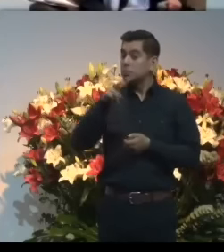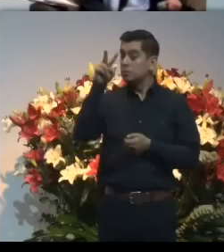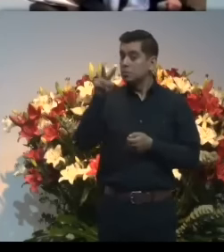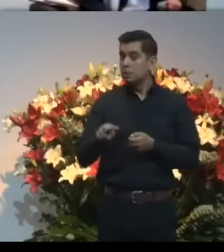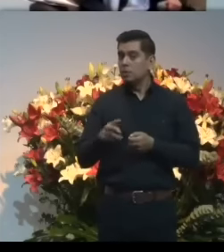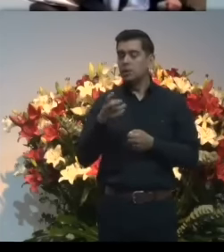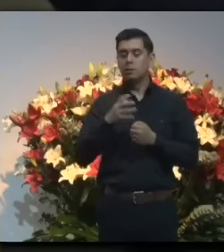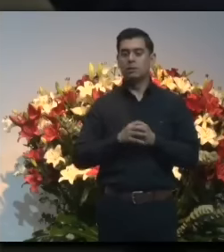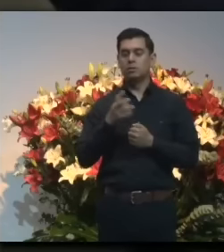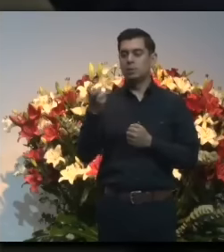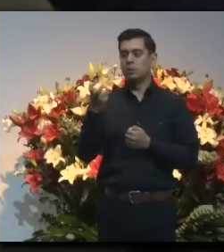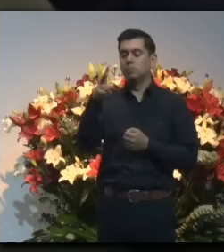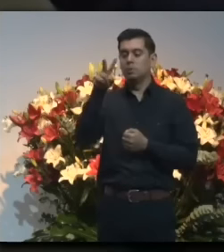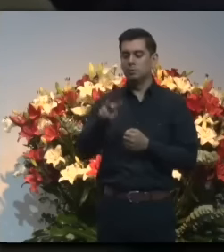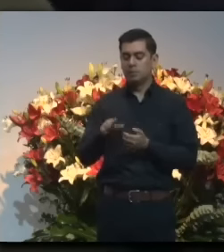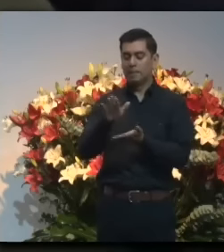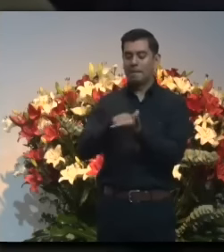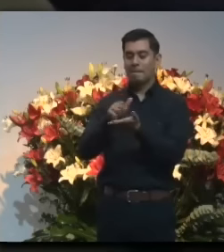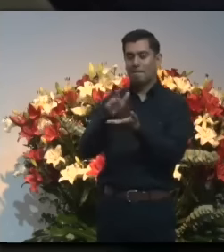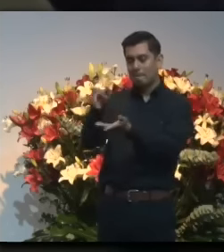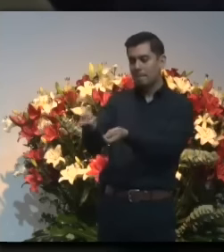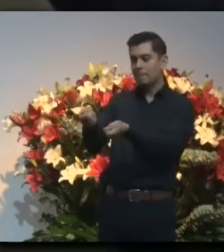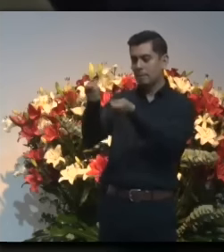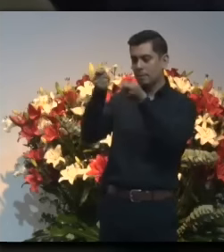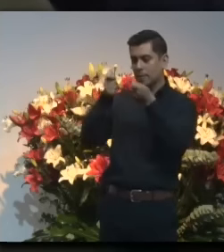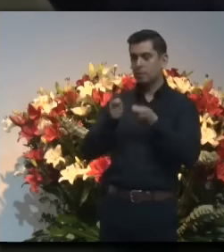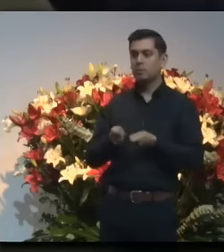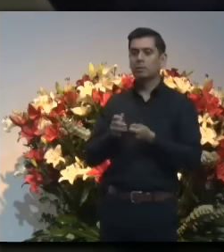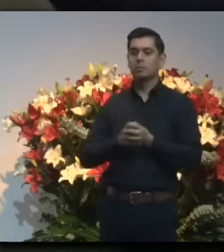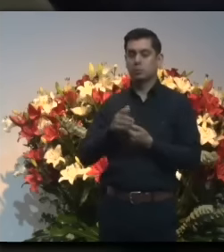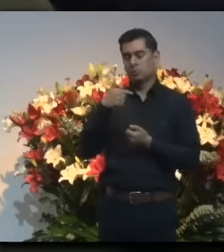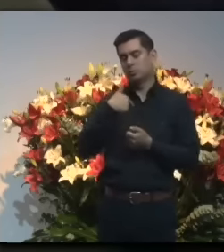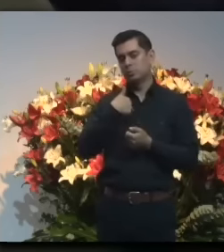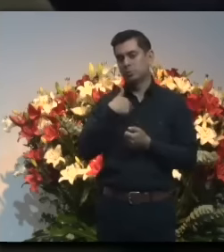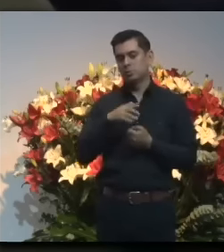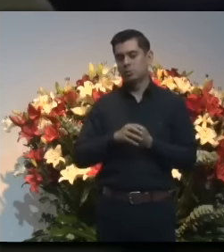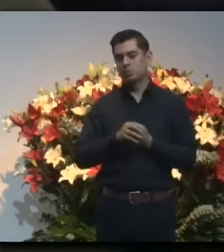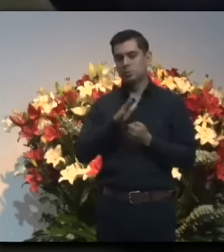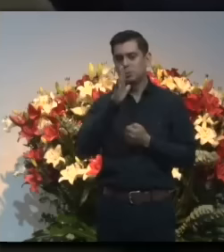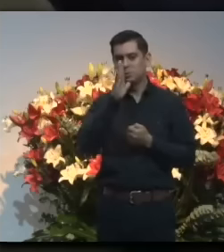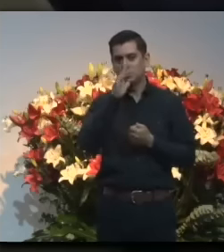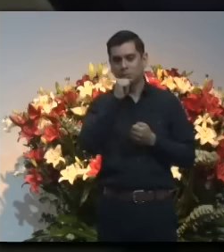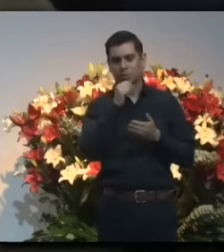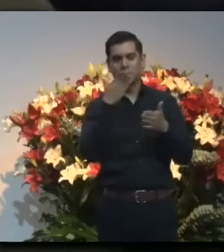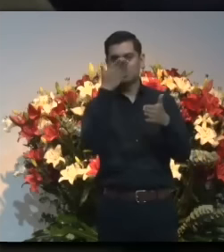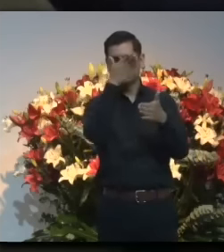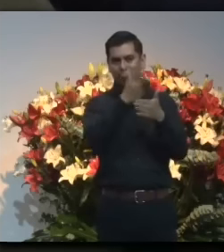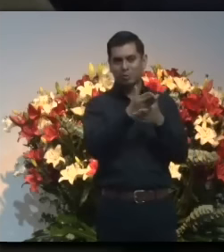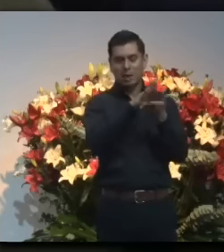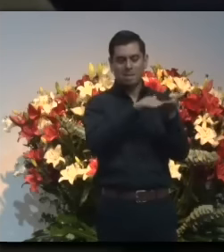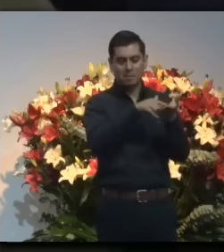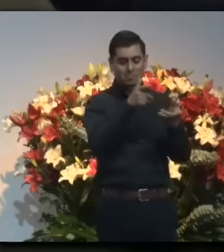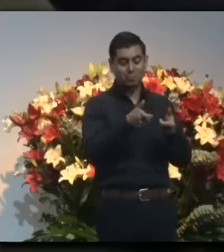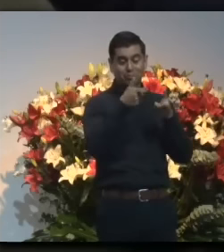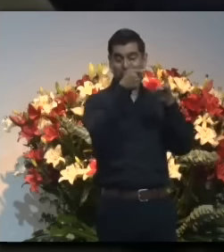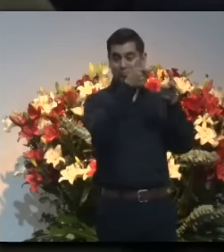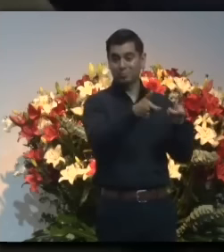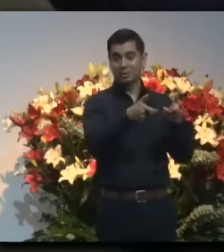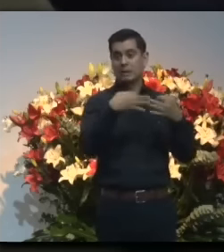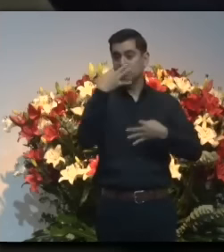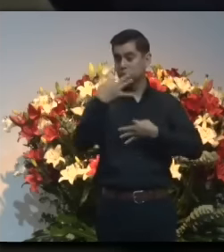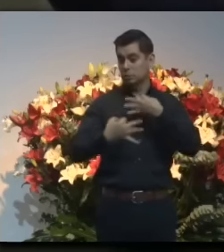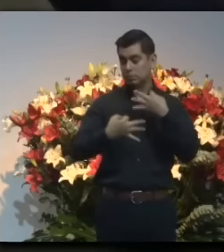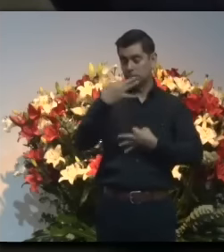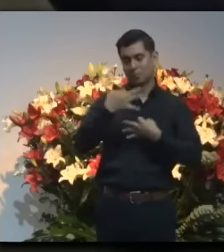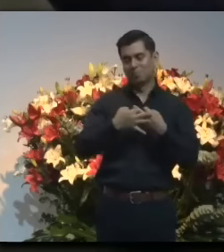tenías estos expedientes o te los hicieron llegar? Ni siquiera tenía yo acceso a expedientes judiciales. Y retomando un poco